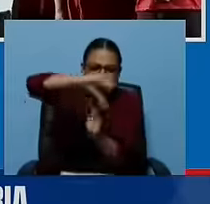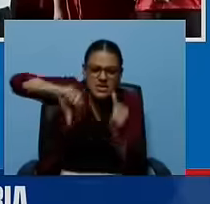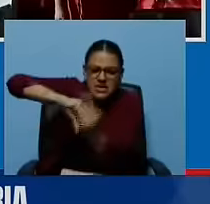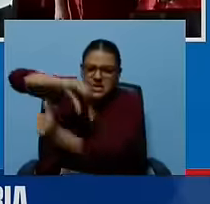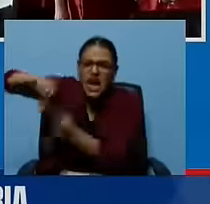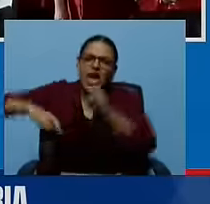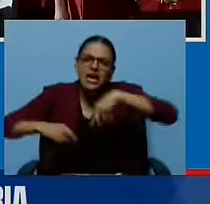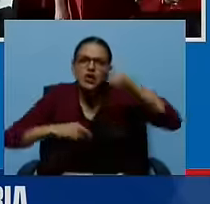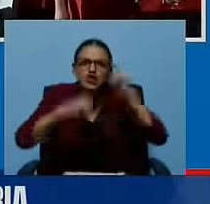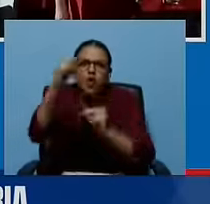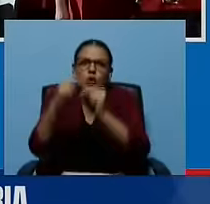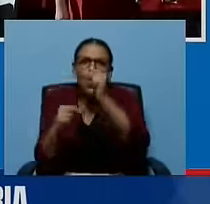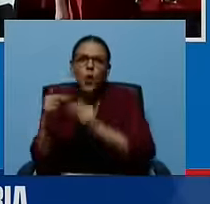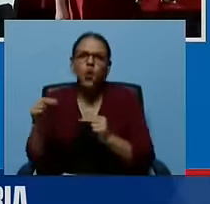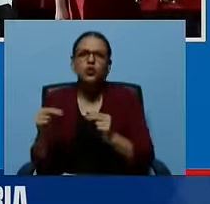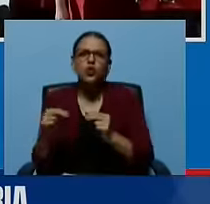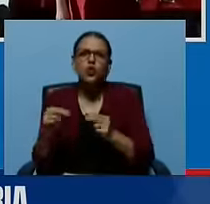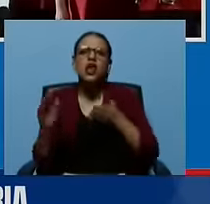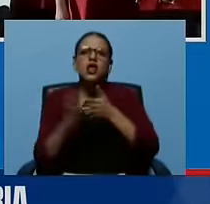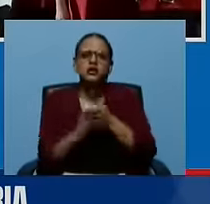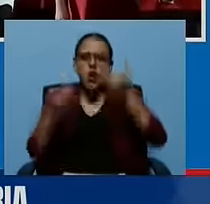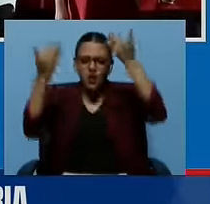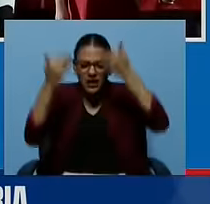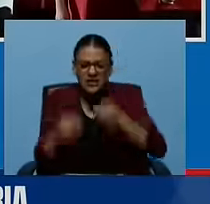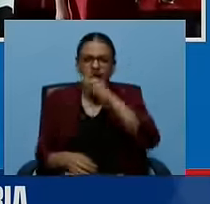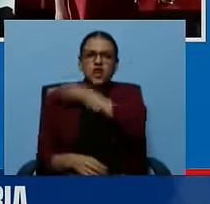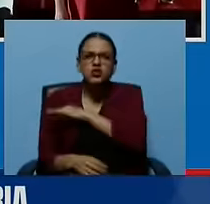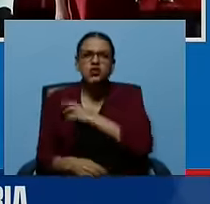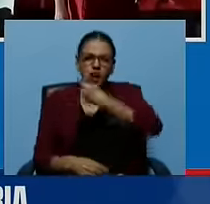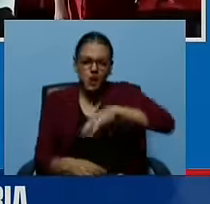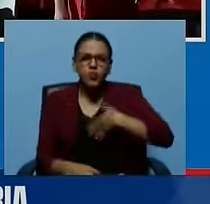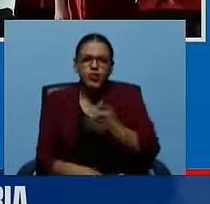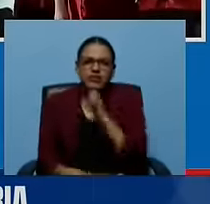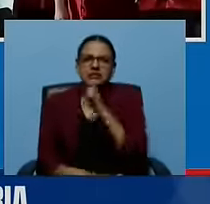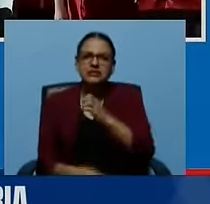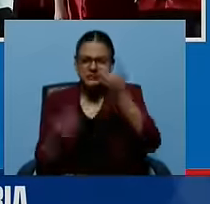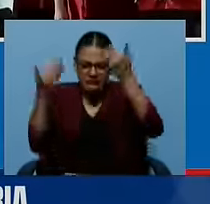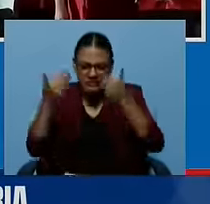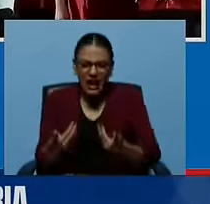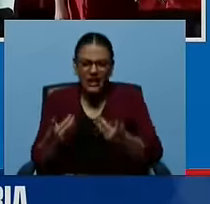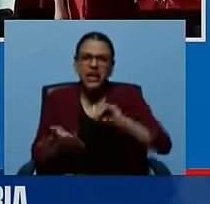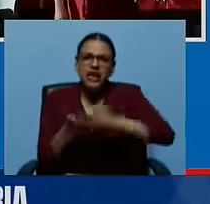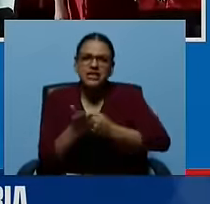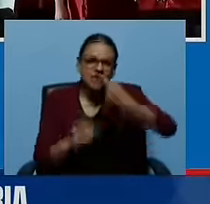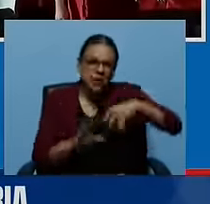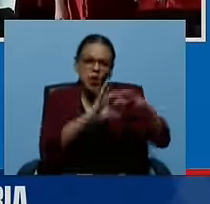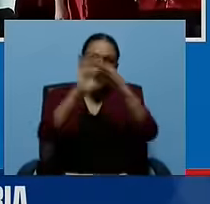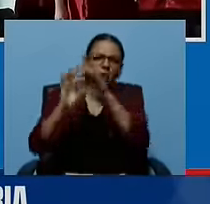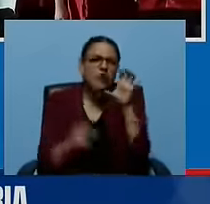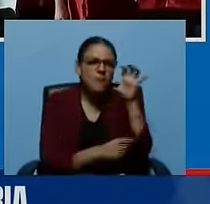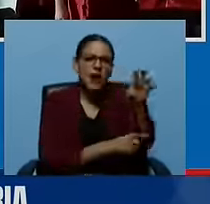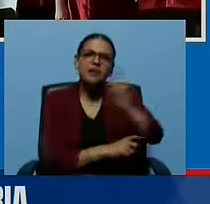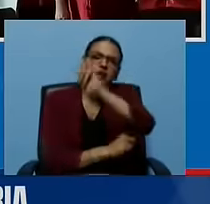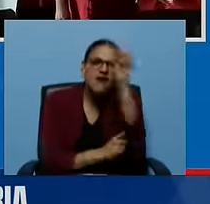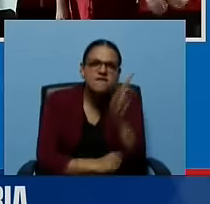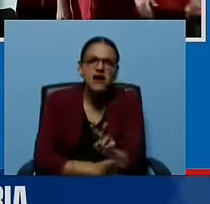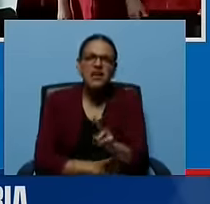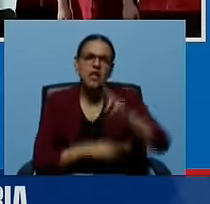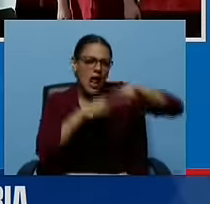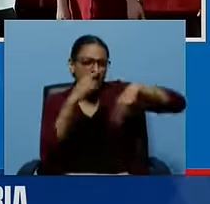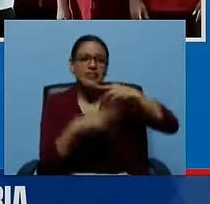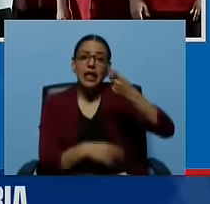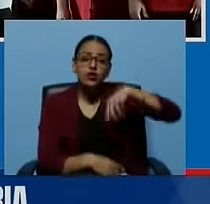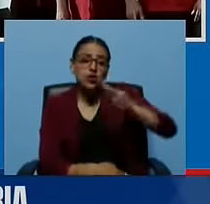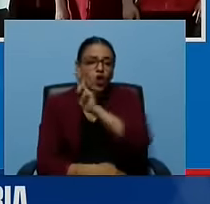Y construir el ser social más grande que podamos tener, que es la patria. ¿Qué es Venezuela? ¿Qué es la